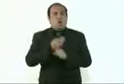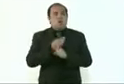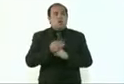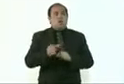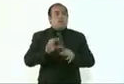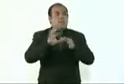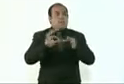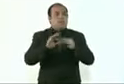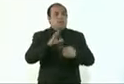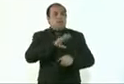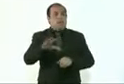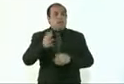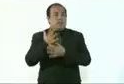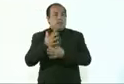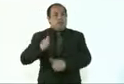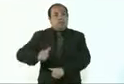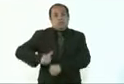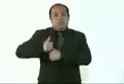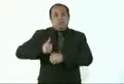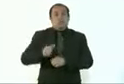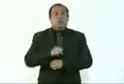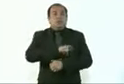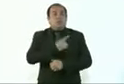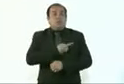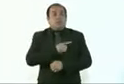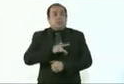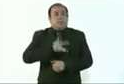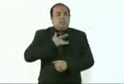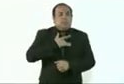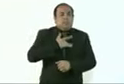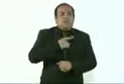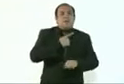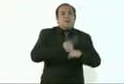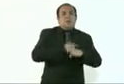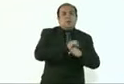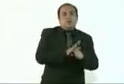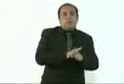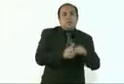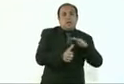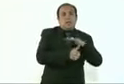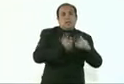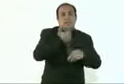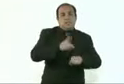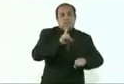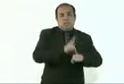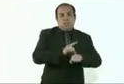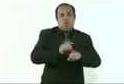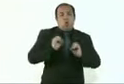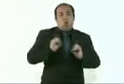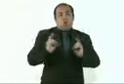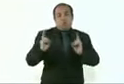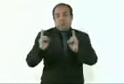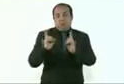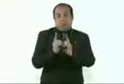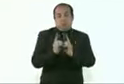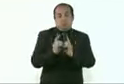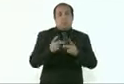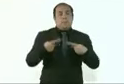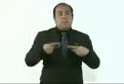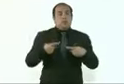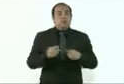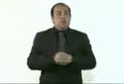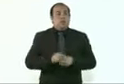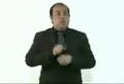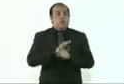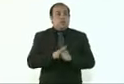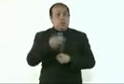de salud es que si tienes síntomas, te aísles 7 días y si estuviste cercano a una persona con COVID por mucho tiempo, sin